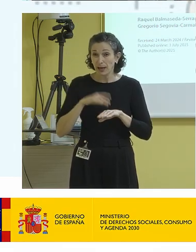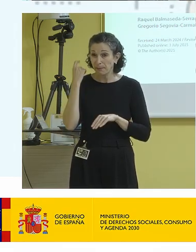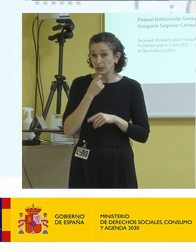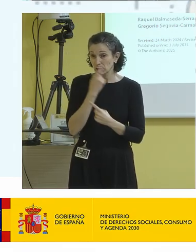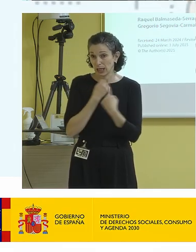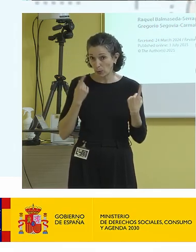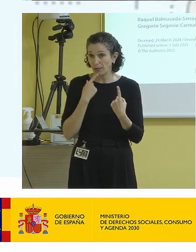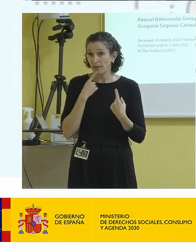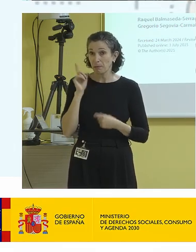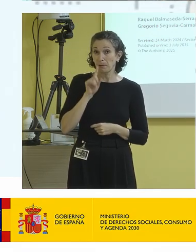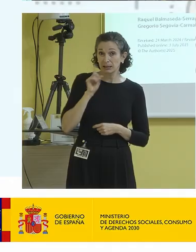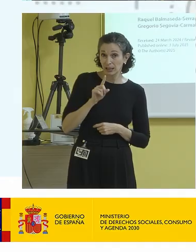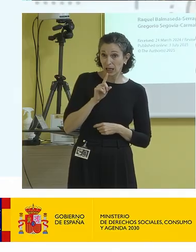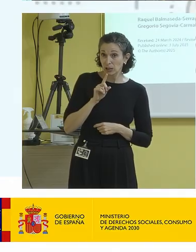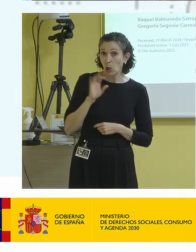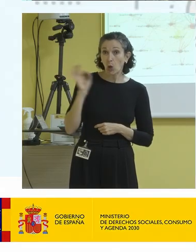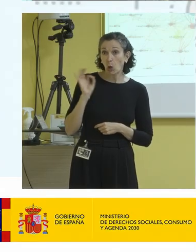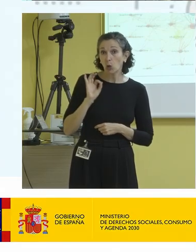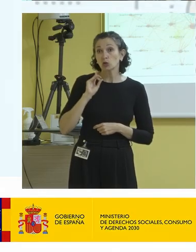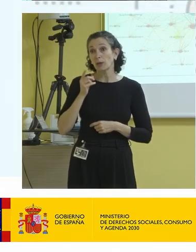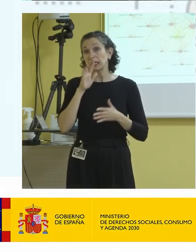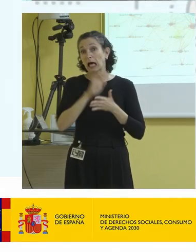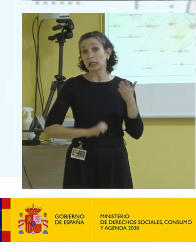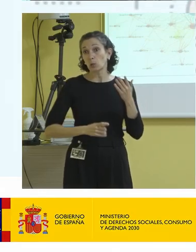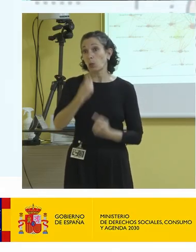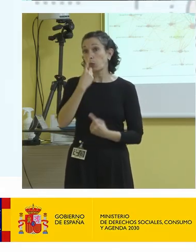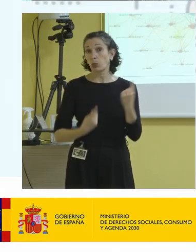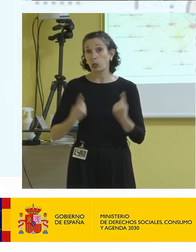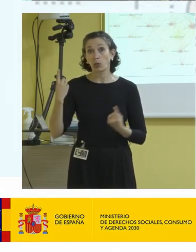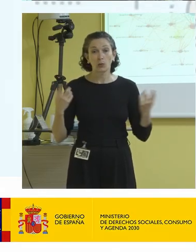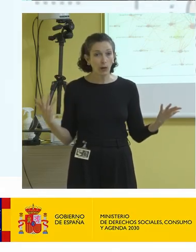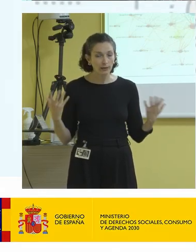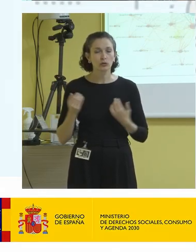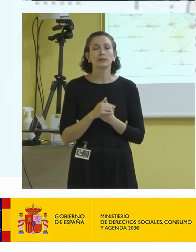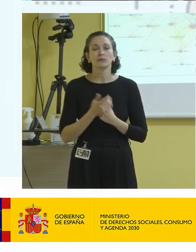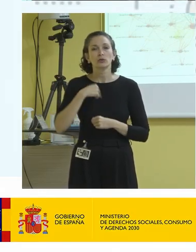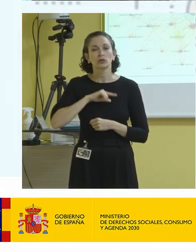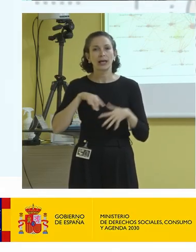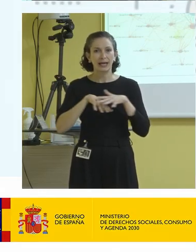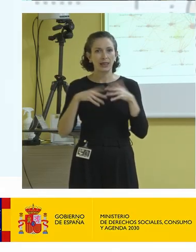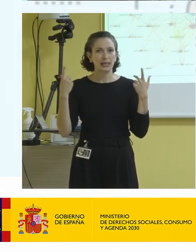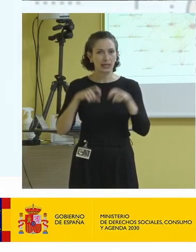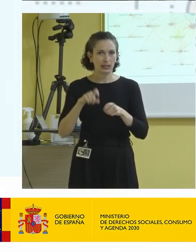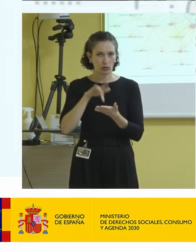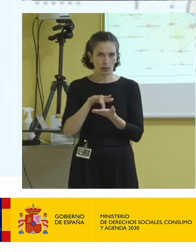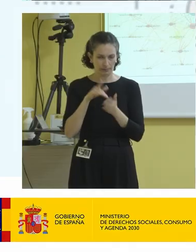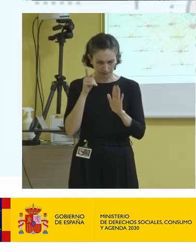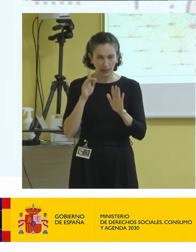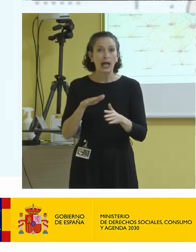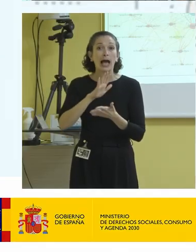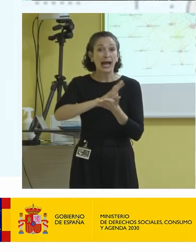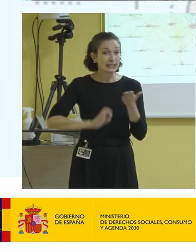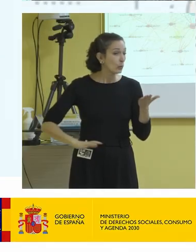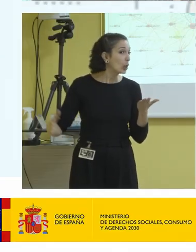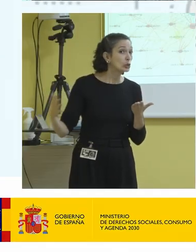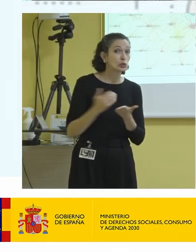no? ¿O hay artículos sueltos? Que es el problema. Entonces hicimos una red de citación, esto es muy fácil de explicar, cogimos todos los artículos